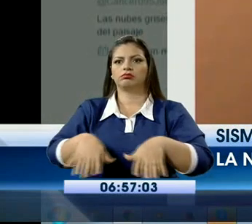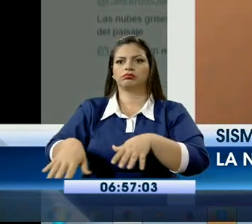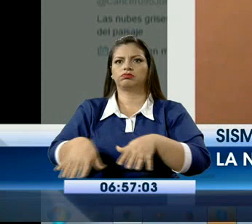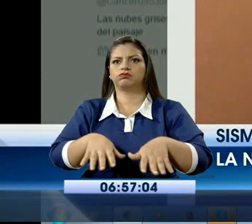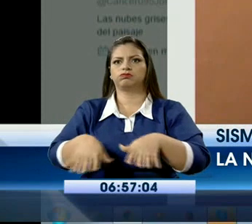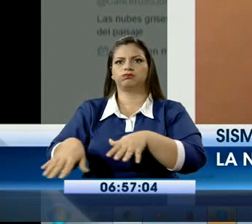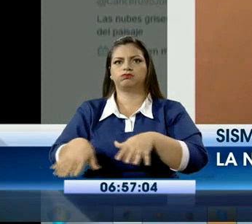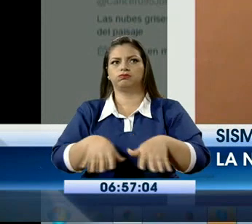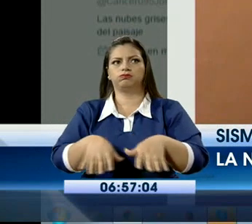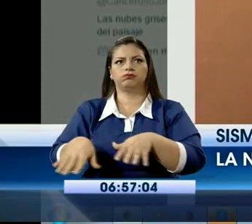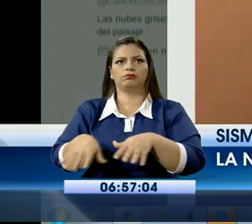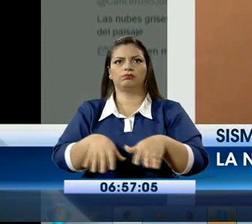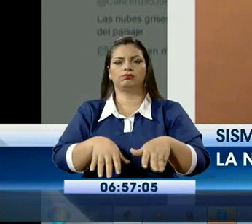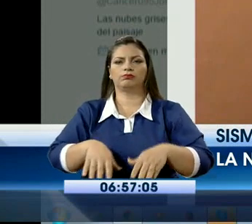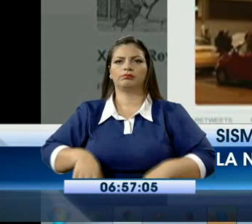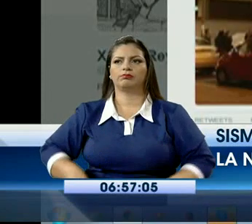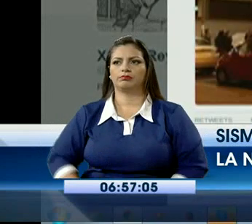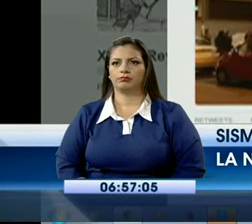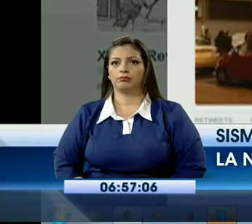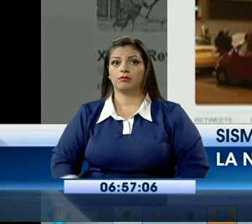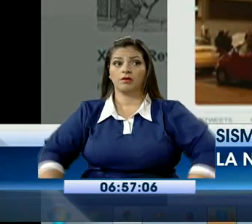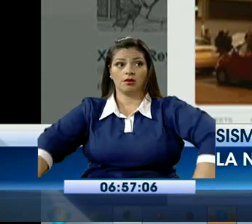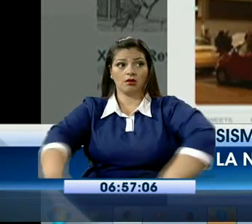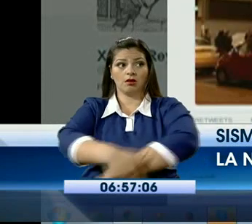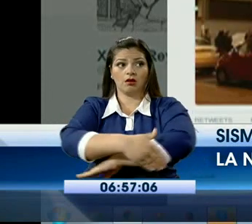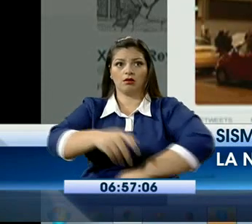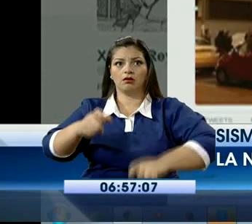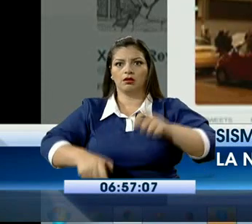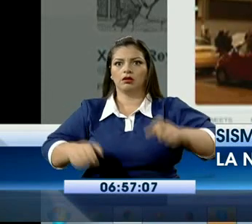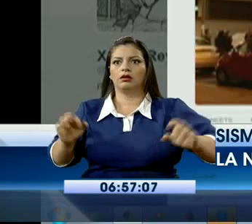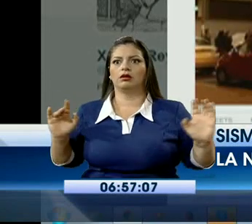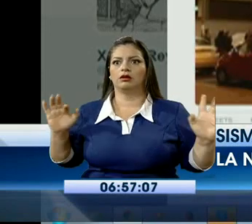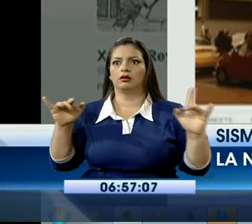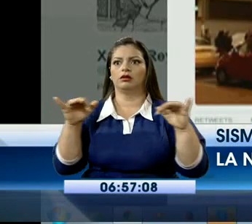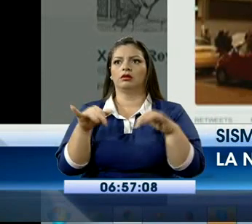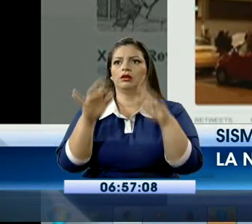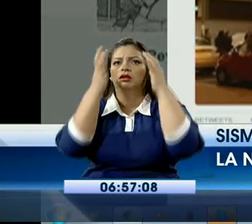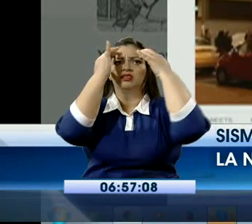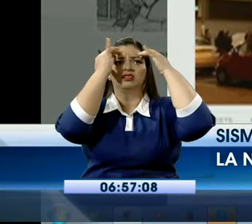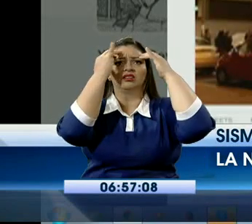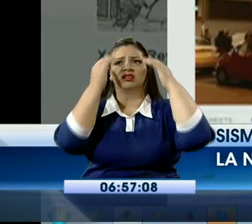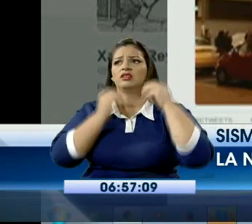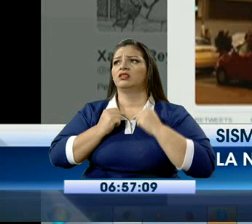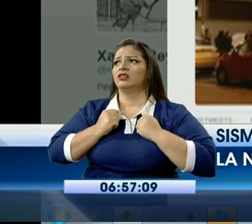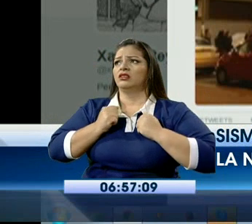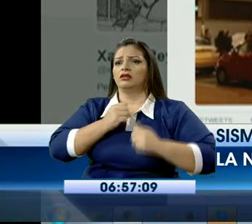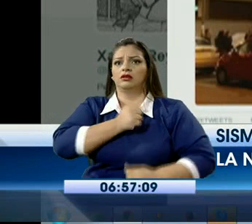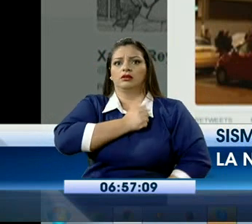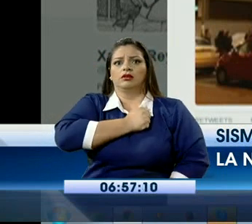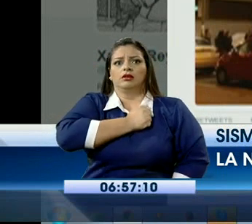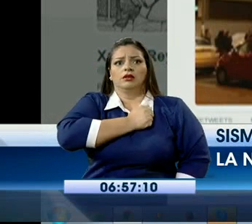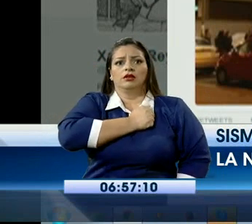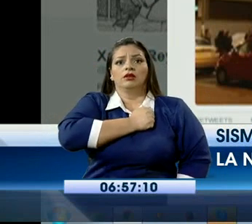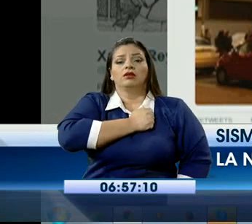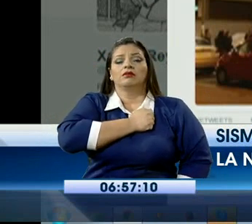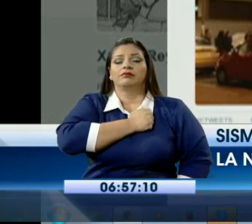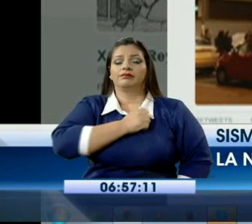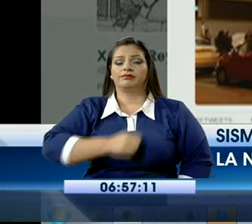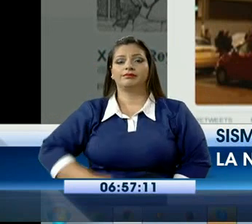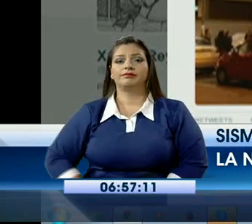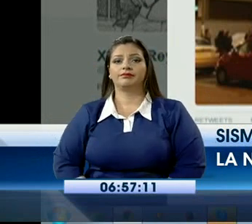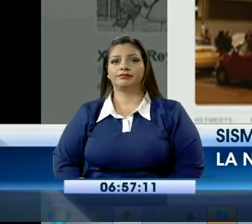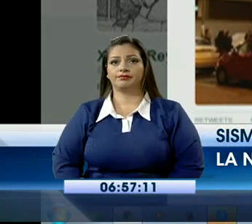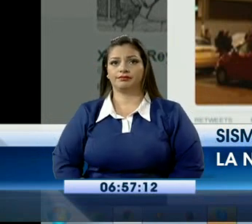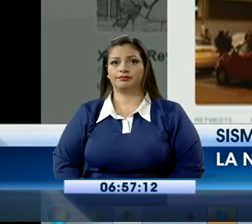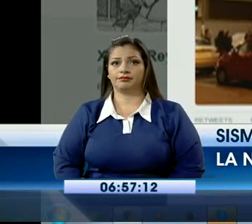tenías. La gente salió a las calles asustada, por cierto. Ahí están las fotografías. En el norte de Quito, dice ese Twitter, la gente salió de